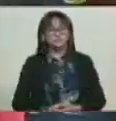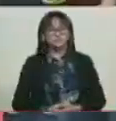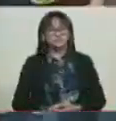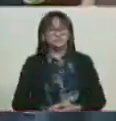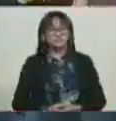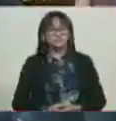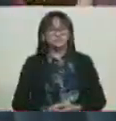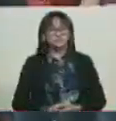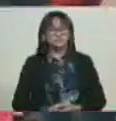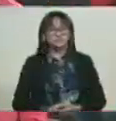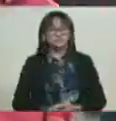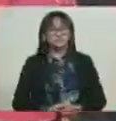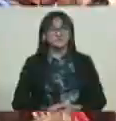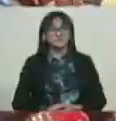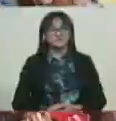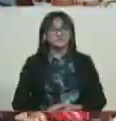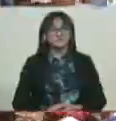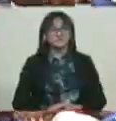nido de venezuela